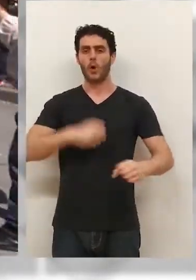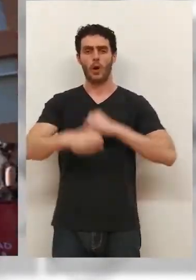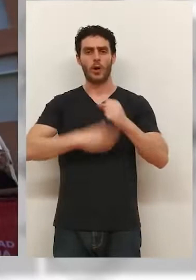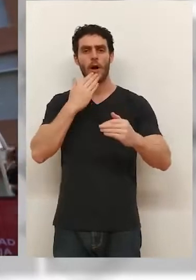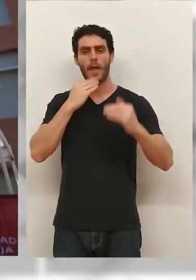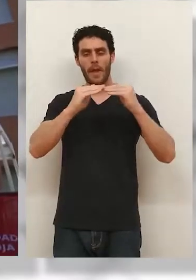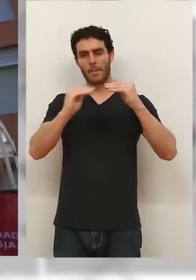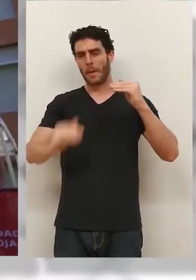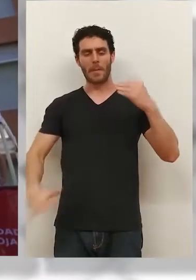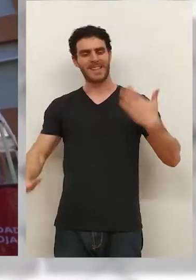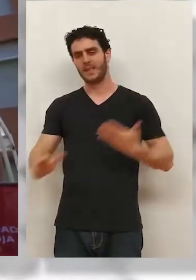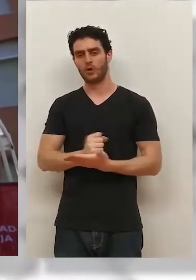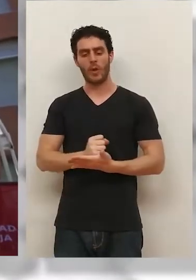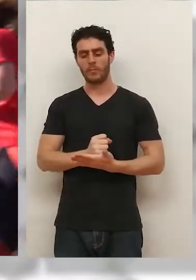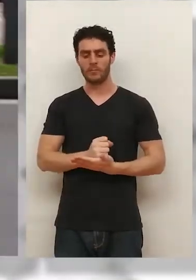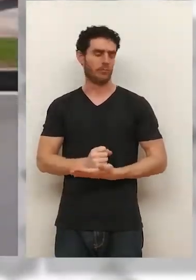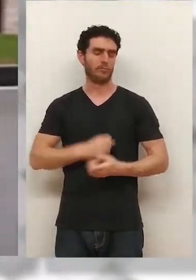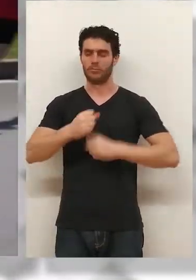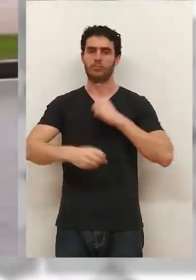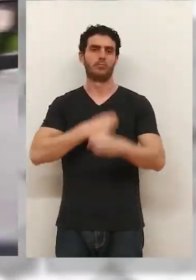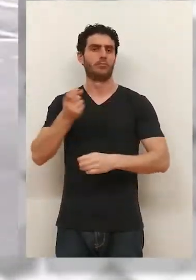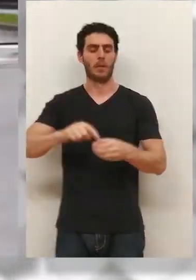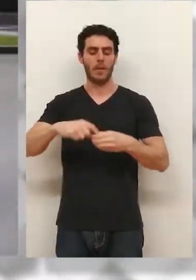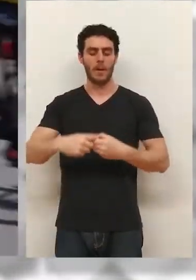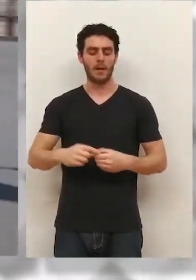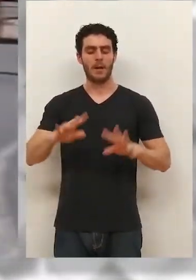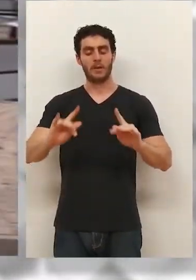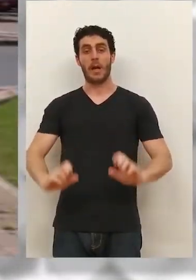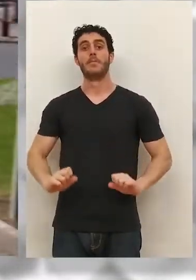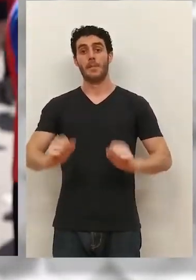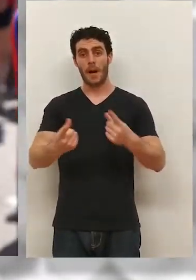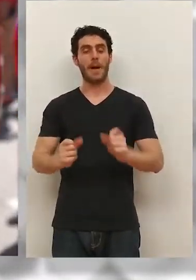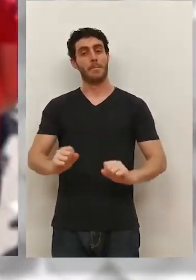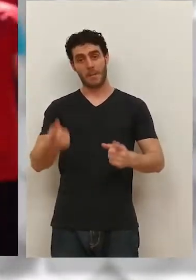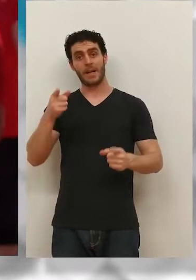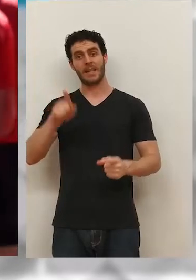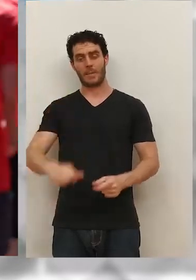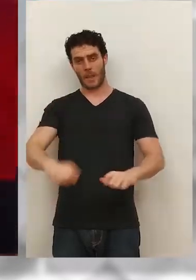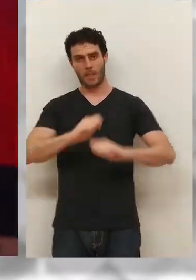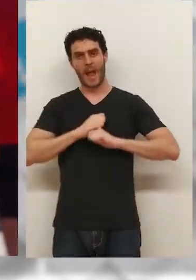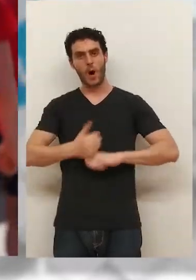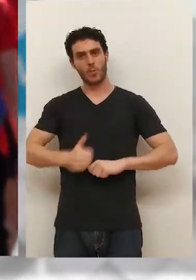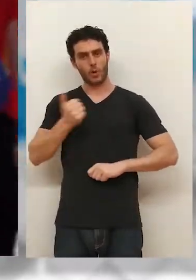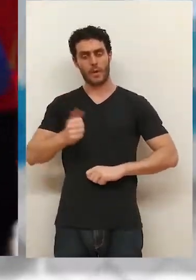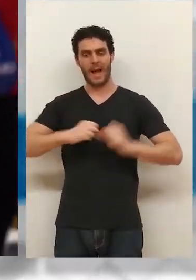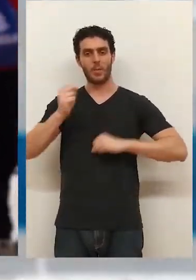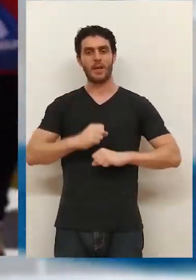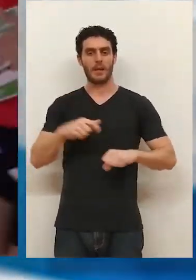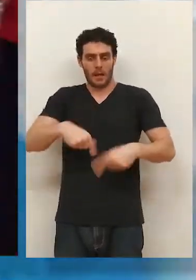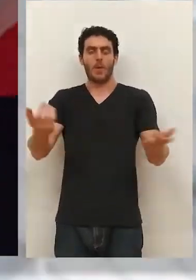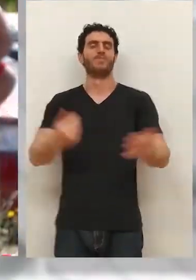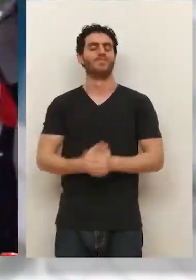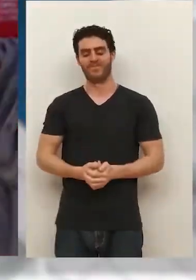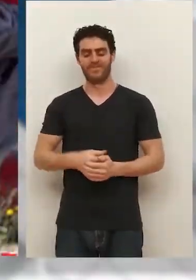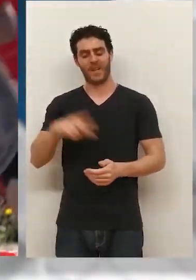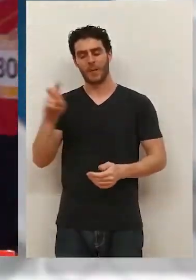carrera no solidaria solo con las personas, sino también con el medio ambiente. Un éxito de participación en el que el color rojo